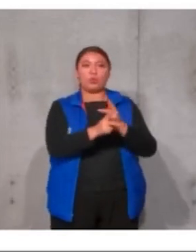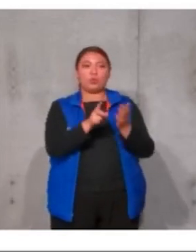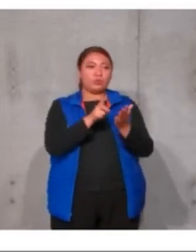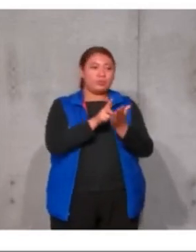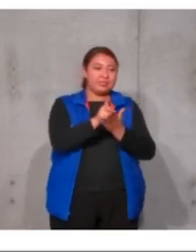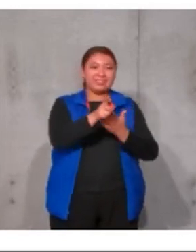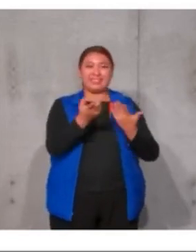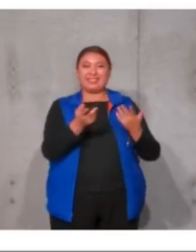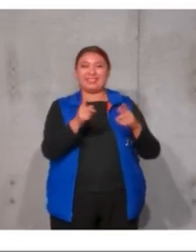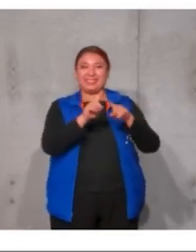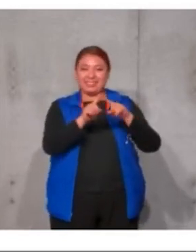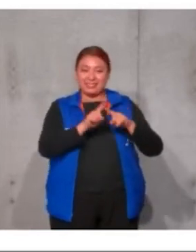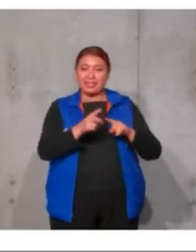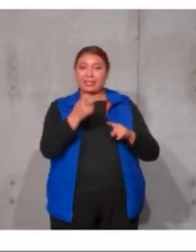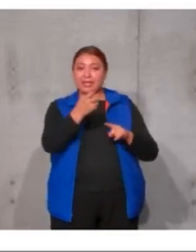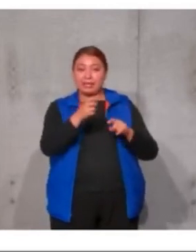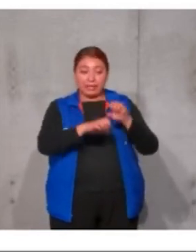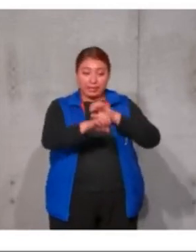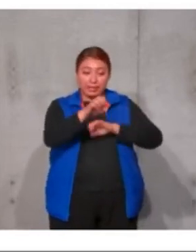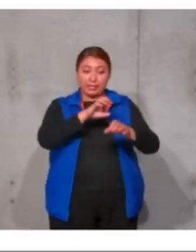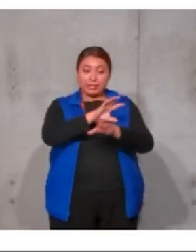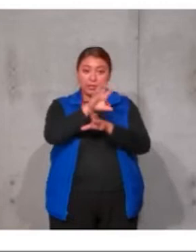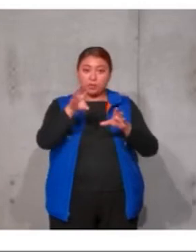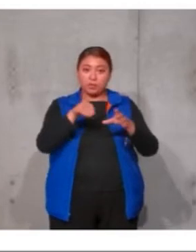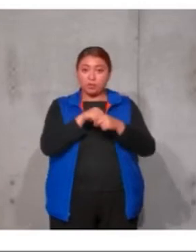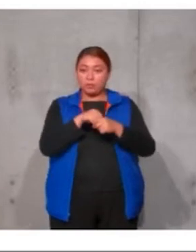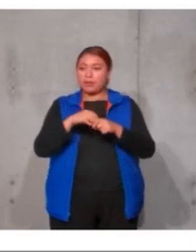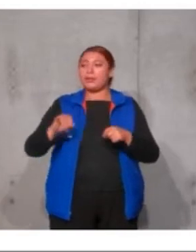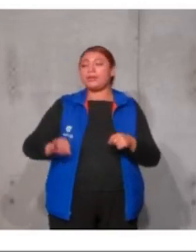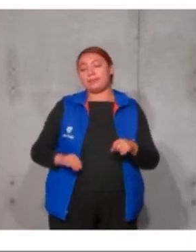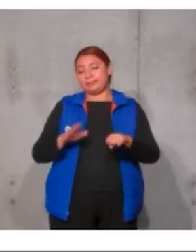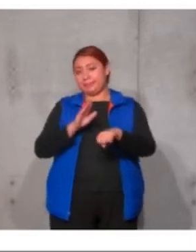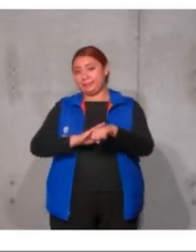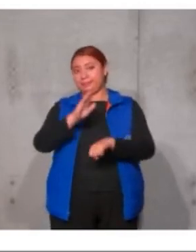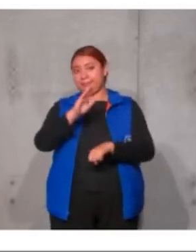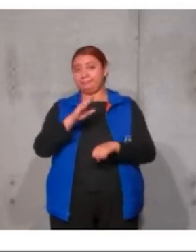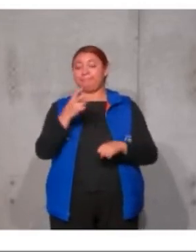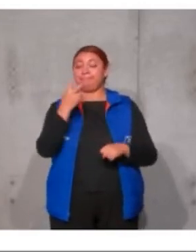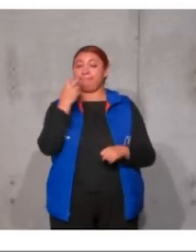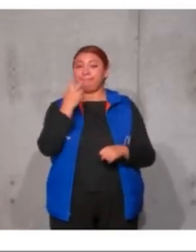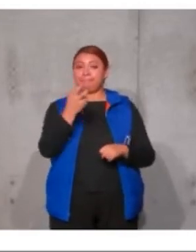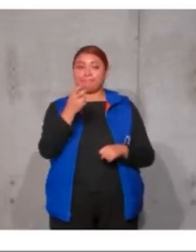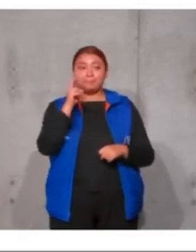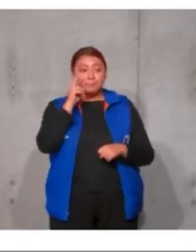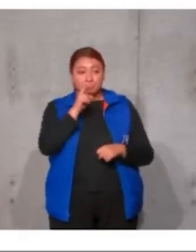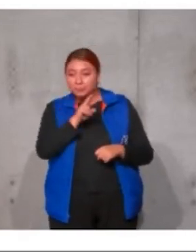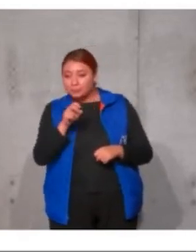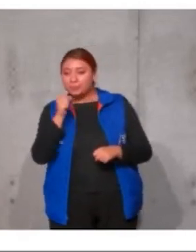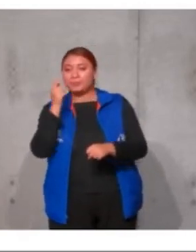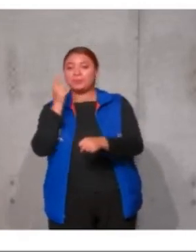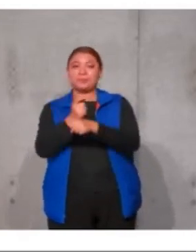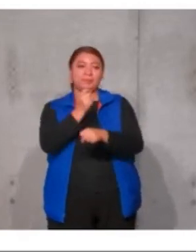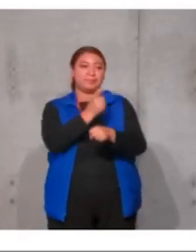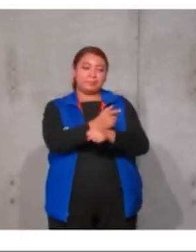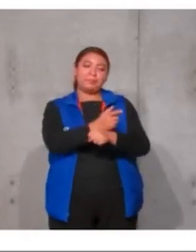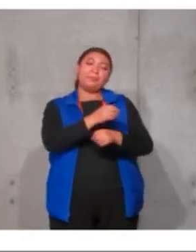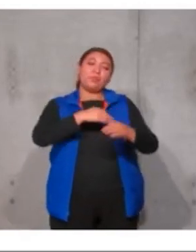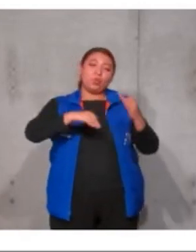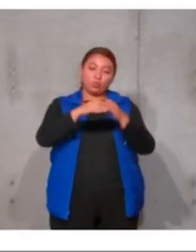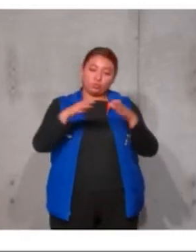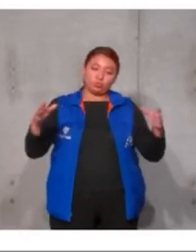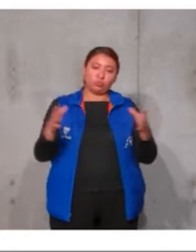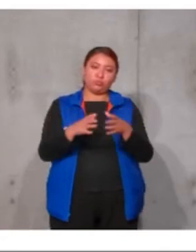relevantes, ¿no? Porque son los que tienen mayor interés para la empresa y mayor interés para los grupos, nuestros stakeholders o